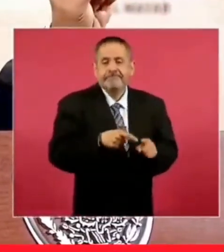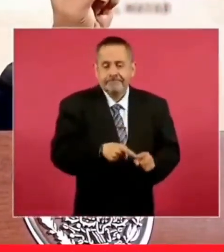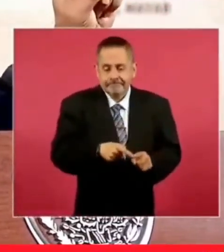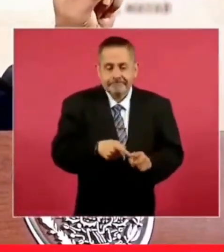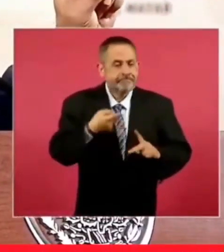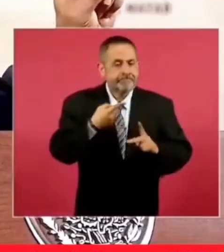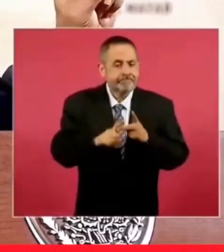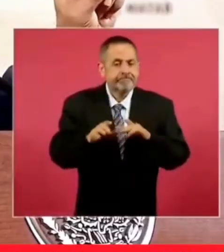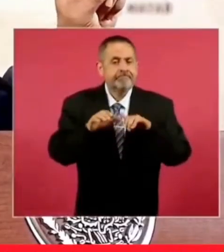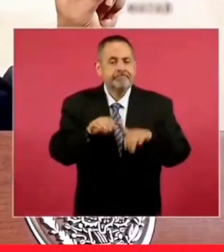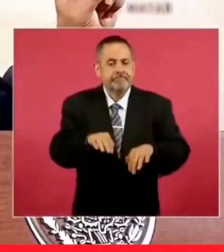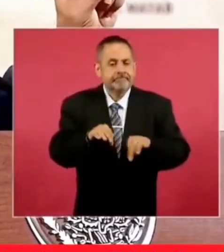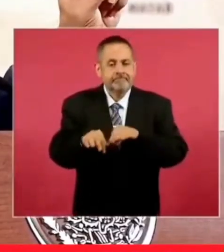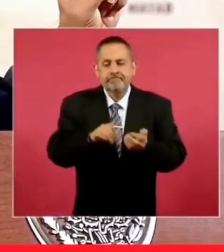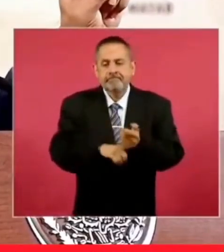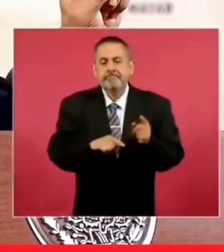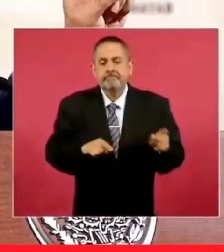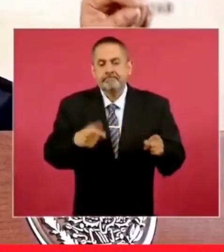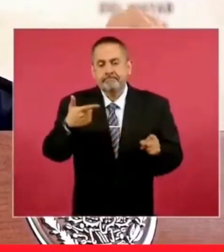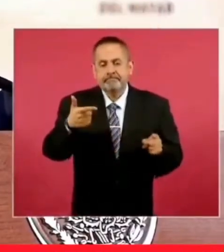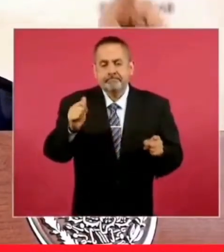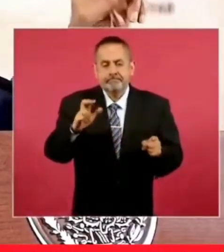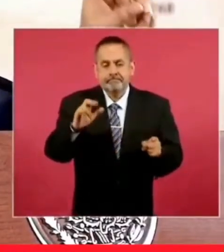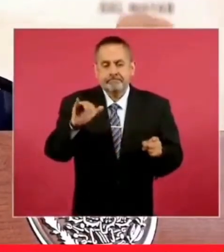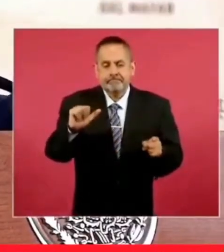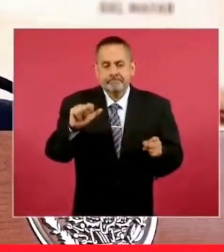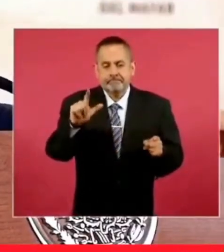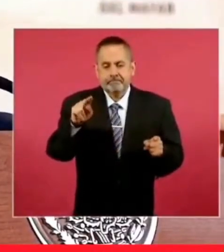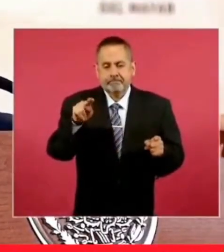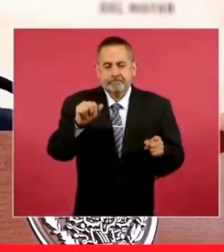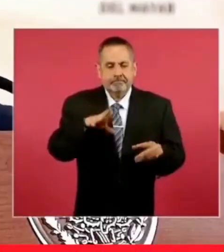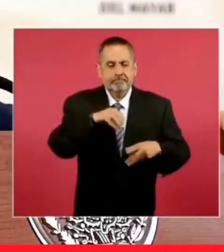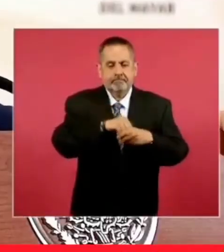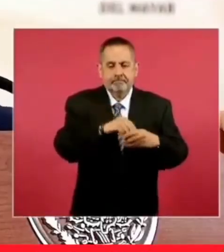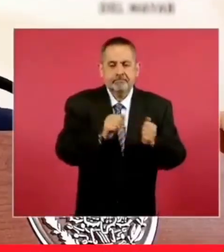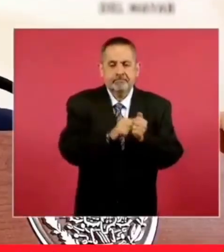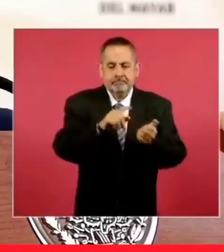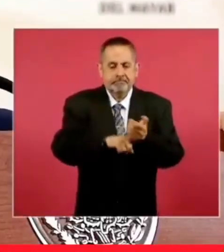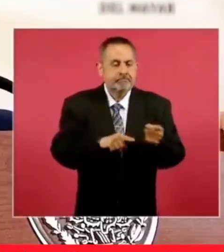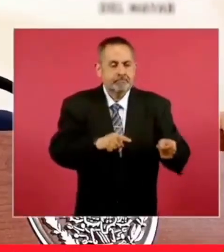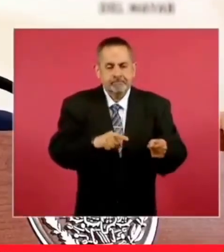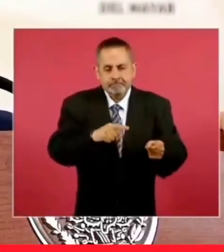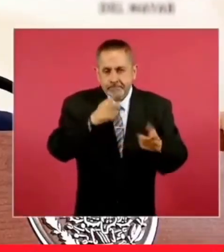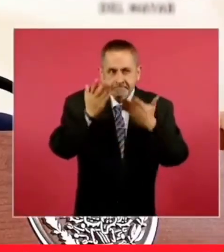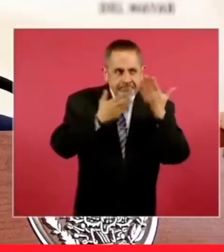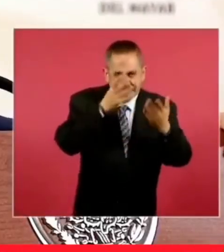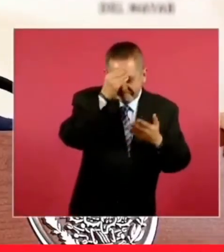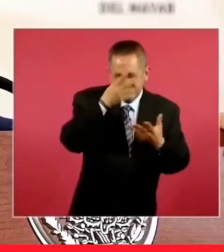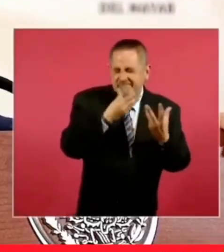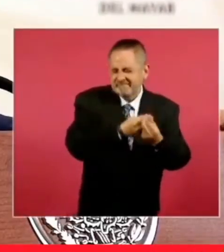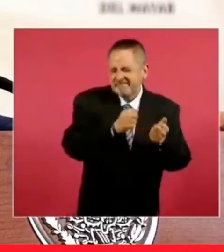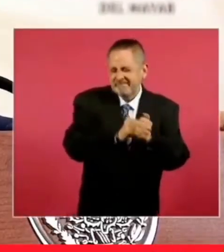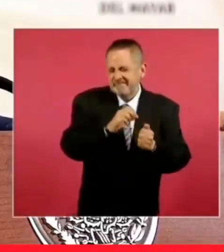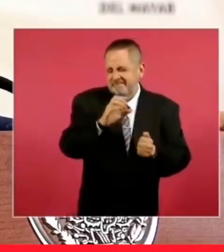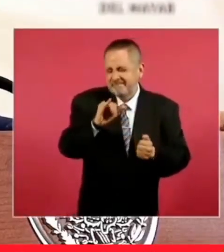entró García Luna al CISEN, a esa escuela.